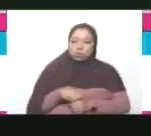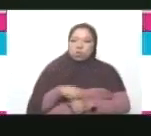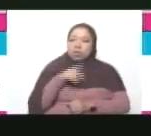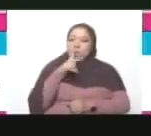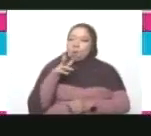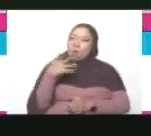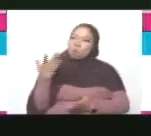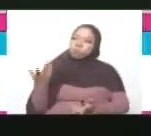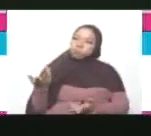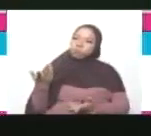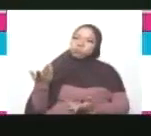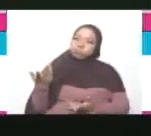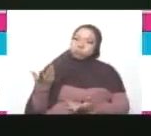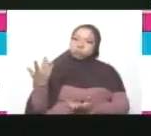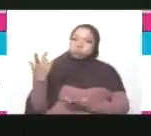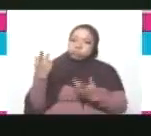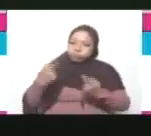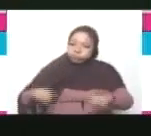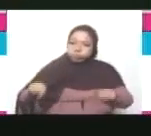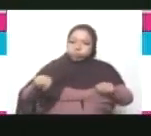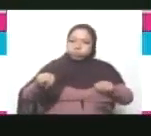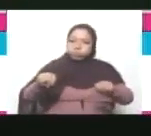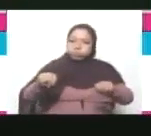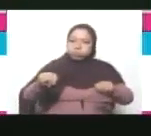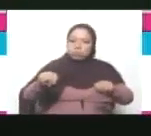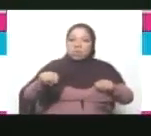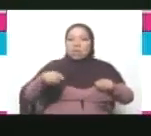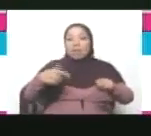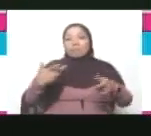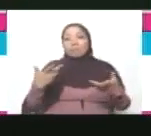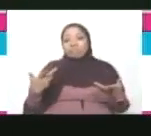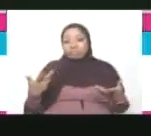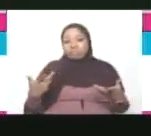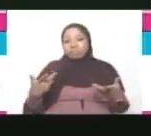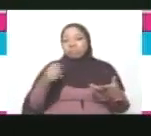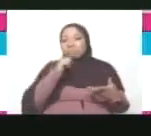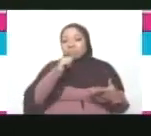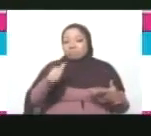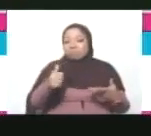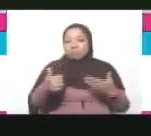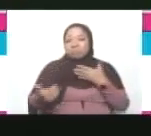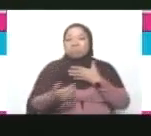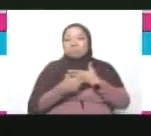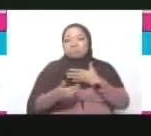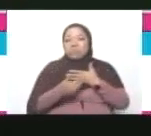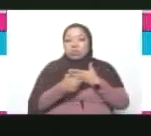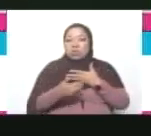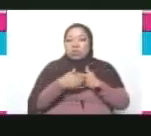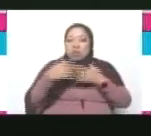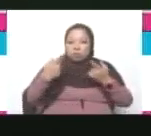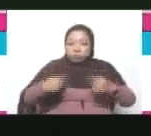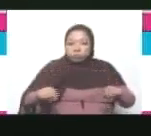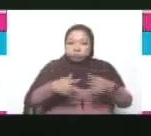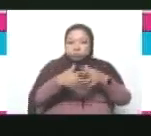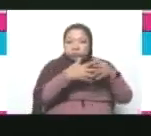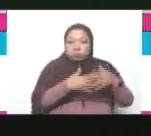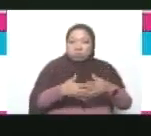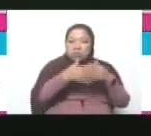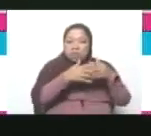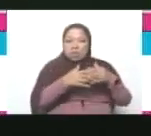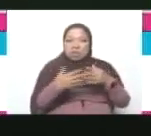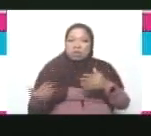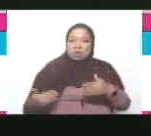eventualidad, que el bloqueo bandido, atroz y criminal que no ha aplicado el imperio norteamericano ha